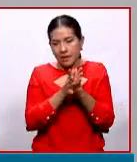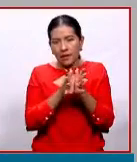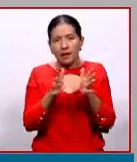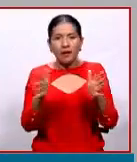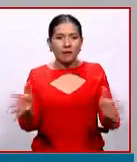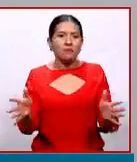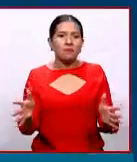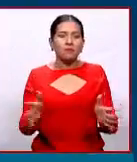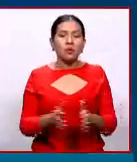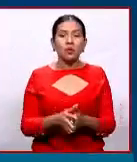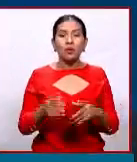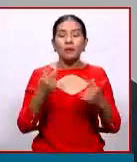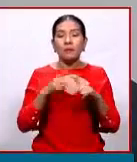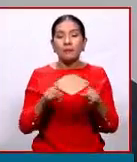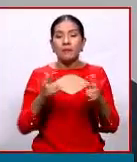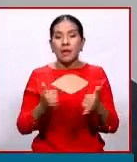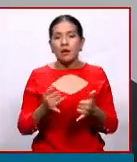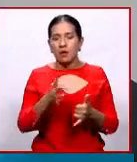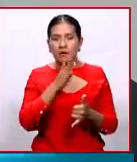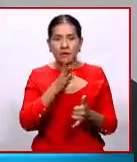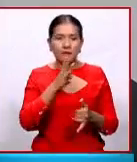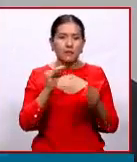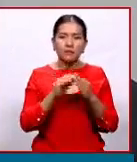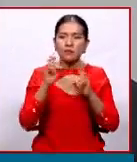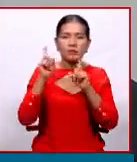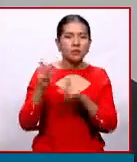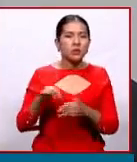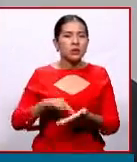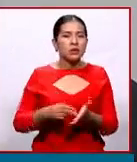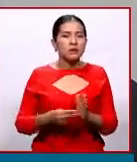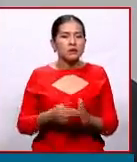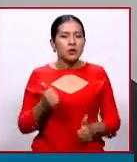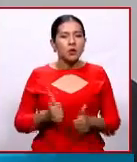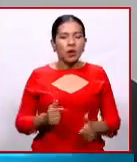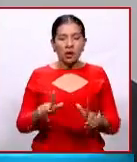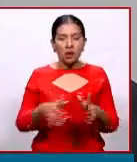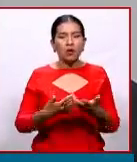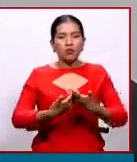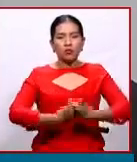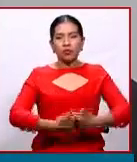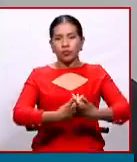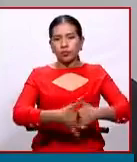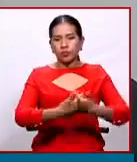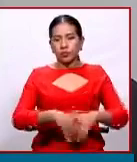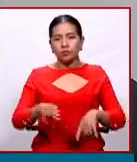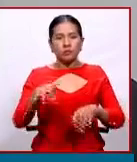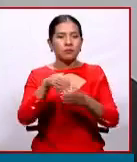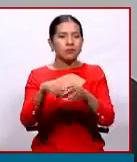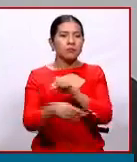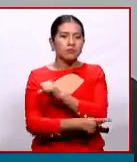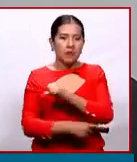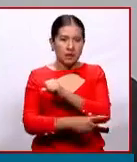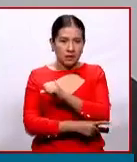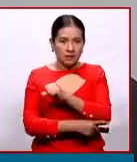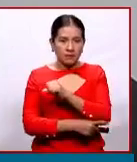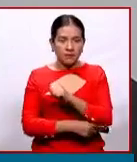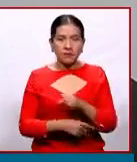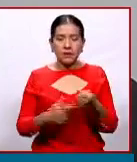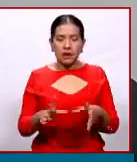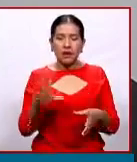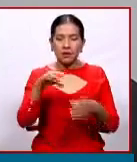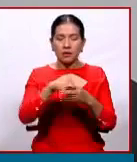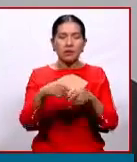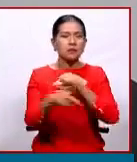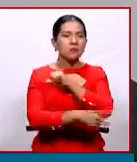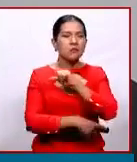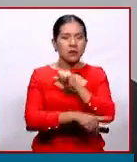vamos a abordar desde la perspectiva de lo que significa la industrialización del país. La industrialización que tiene